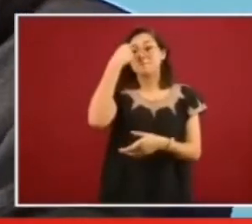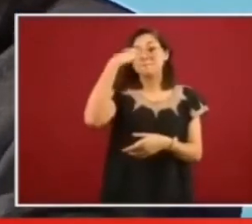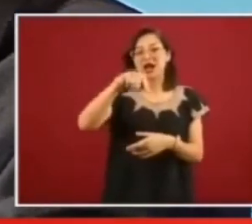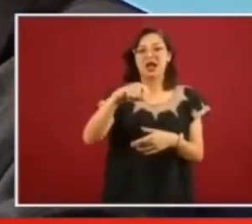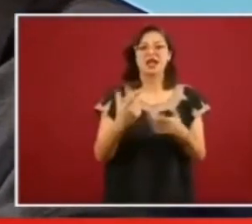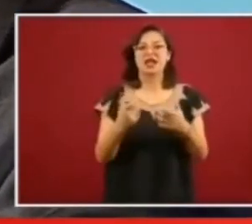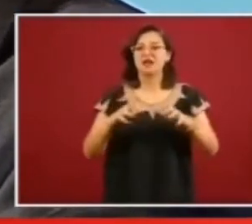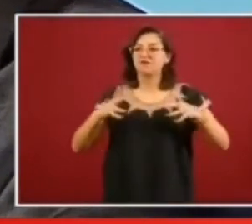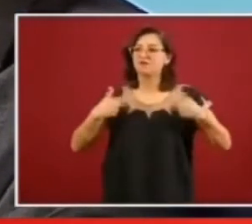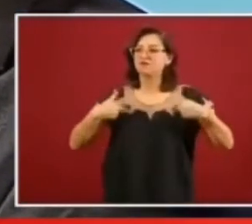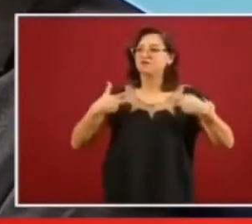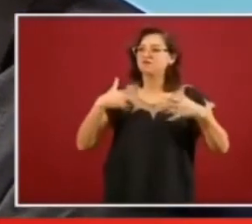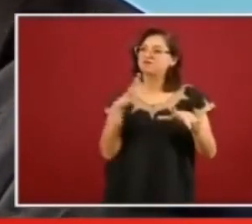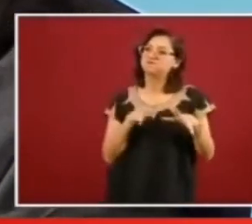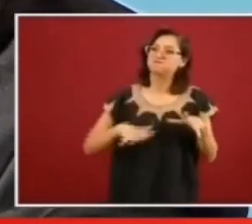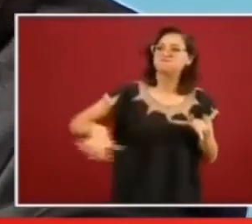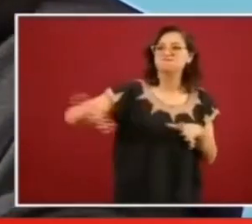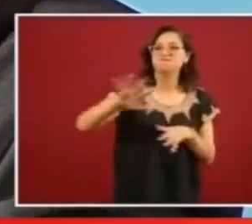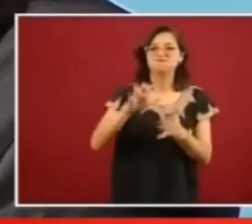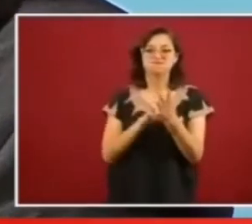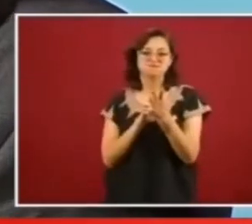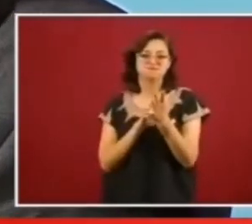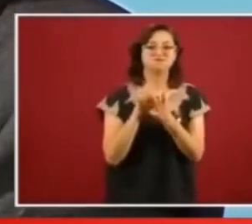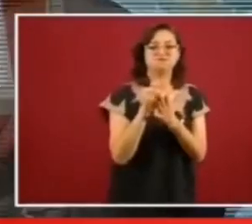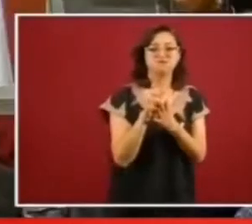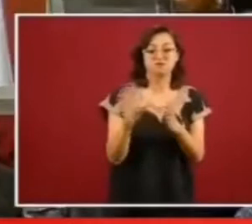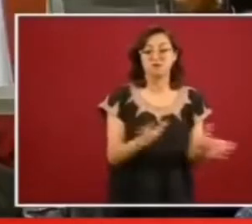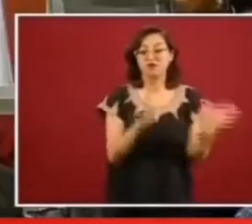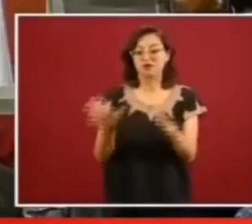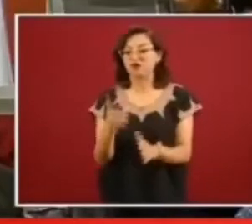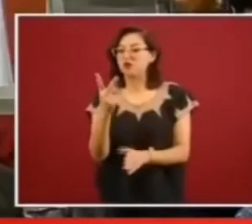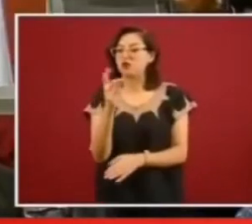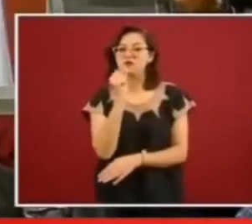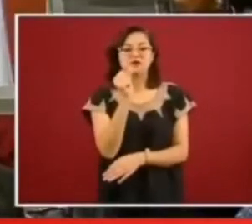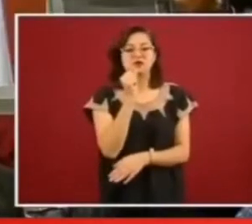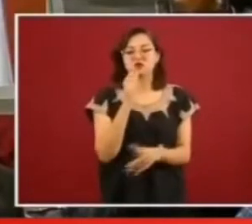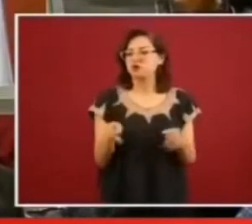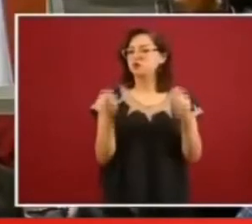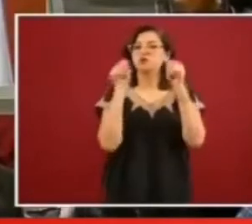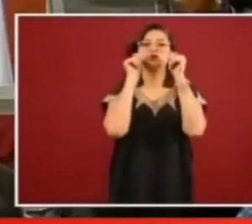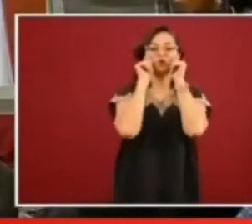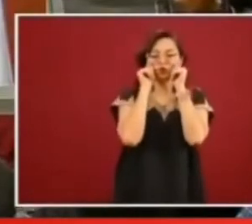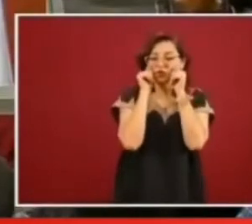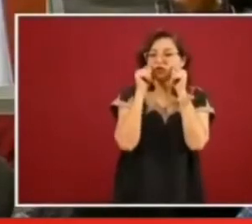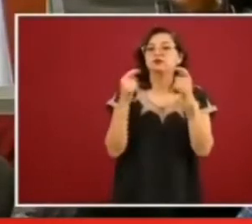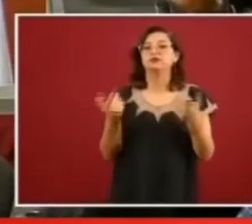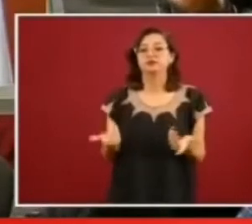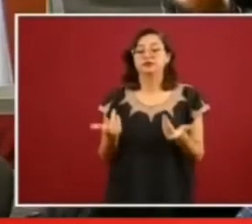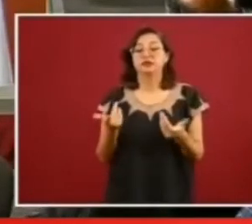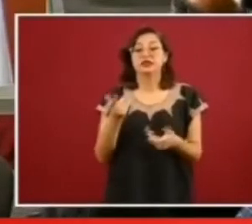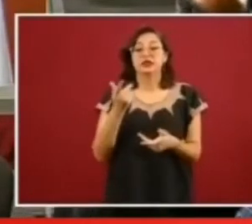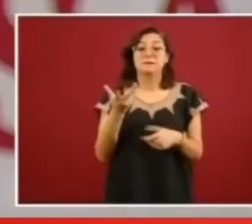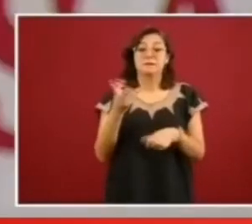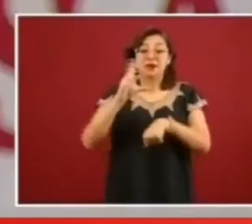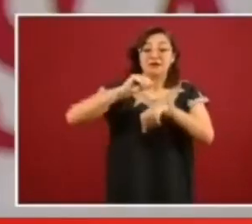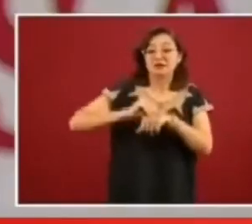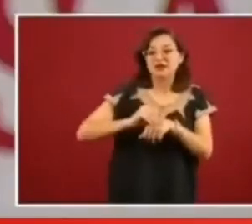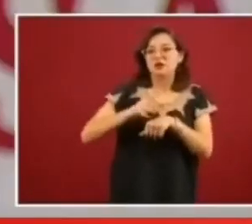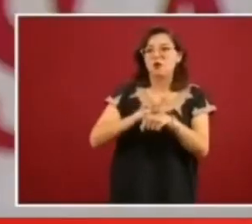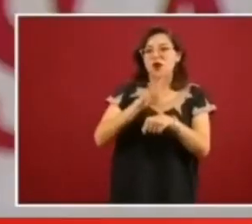mitigación que corresponden típicamente a la fase 2. Esto lo que nos ha permitido es que masivamente